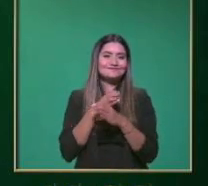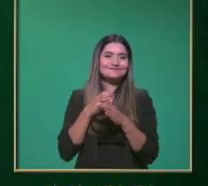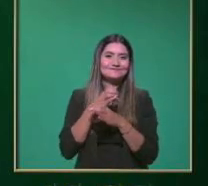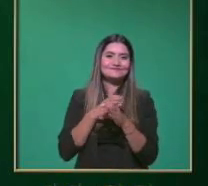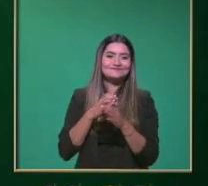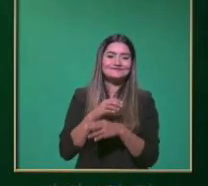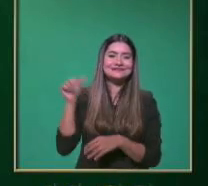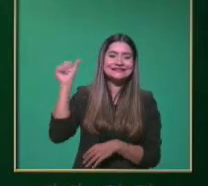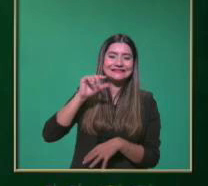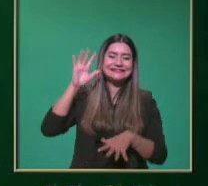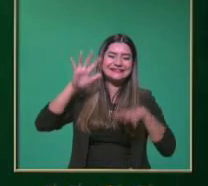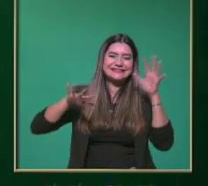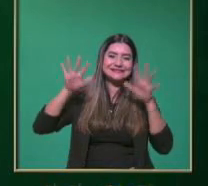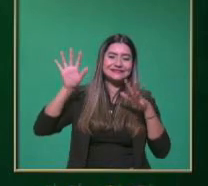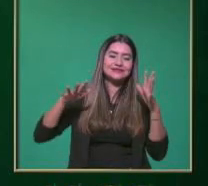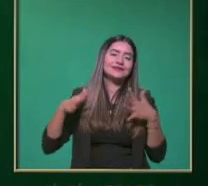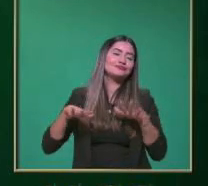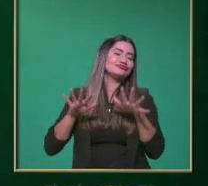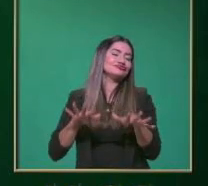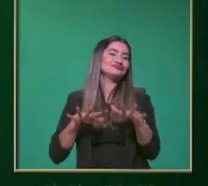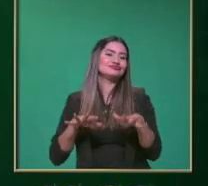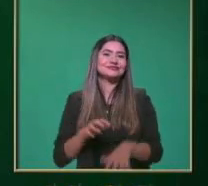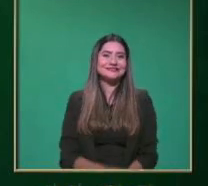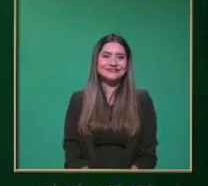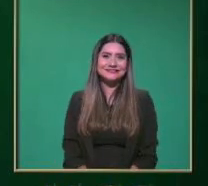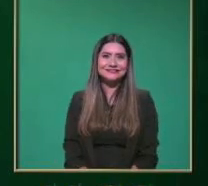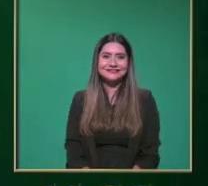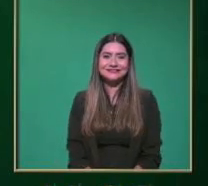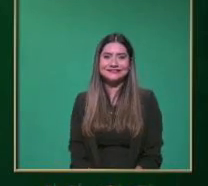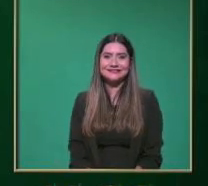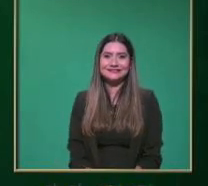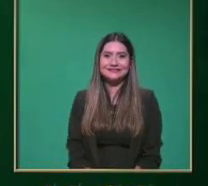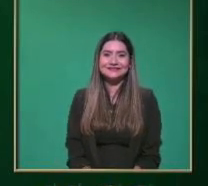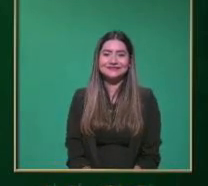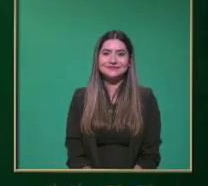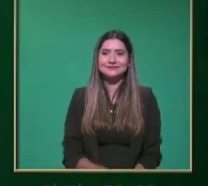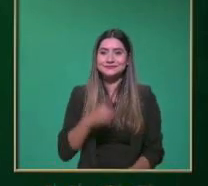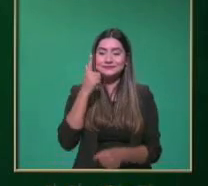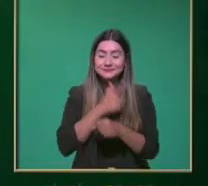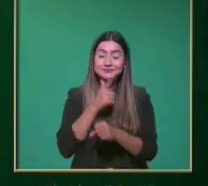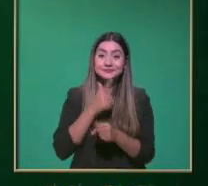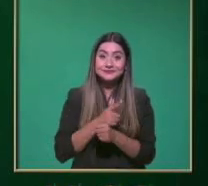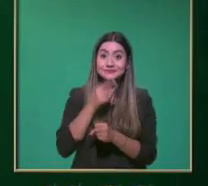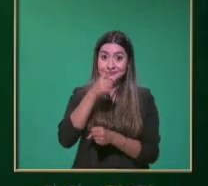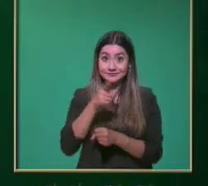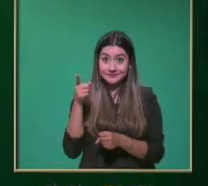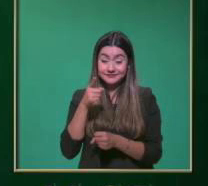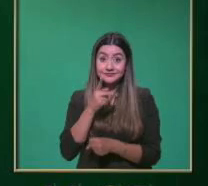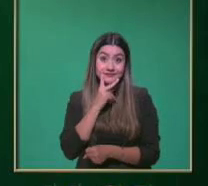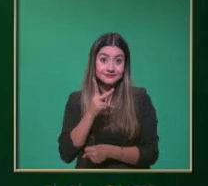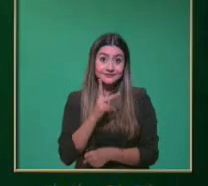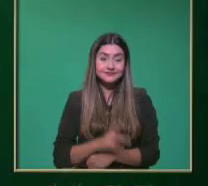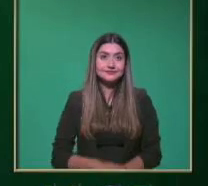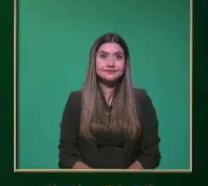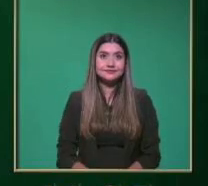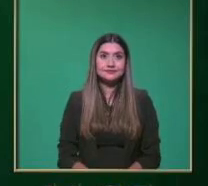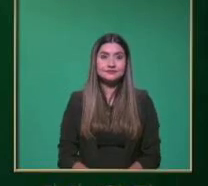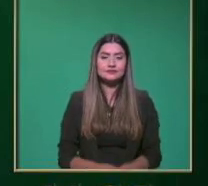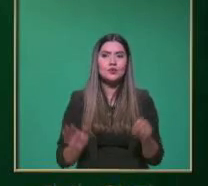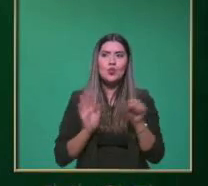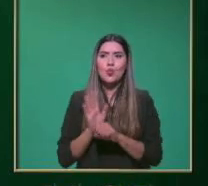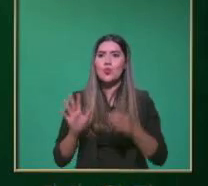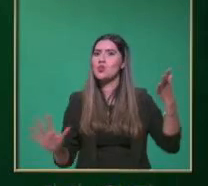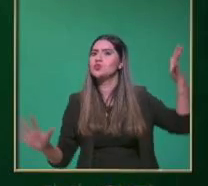tiempo mucho más. Pero busquemos la palabra pastel, niños. A ver, ya la encontré, ¿ya la encontraron, niños? ¿Hacia dónde tiene que unirlo